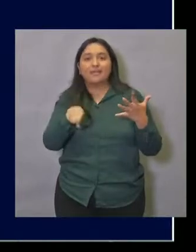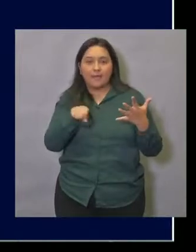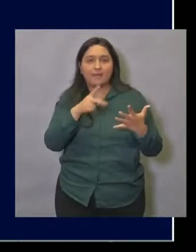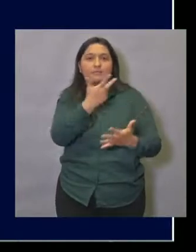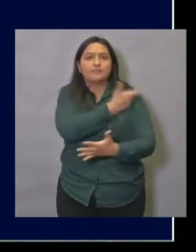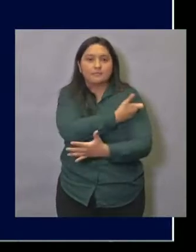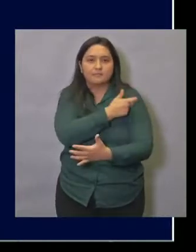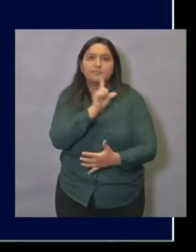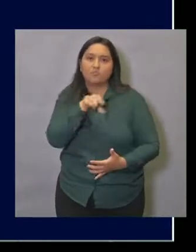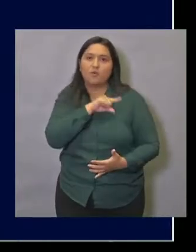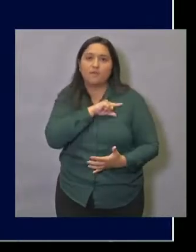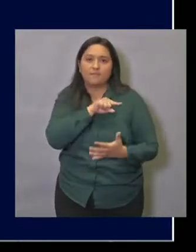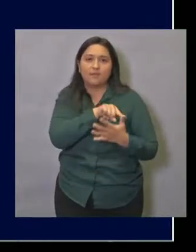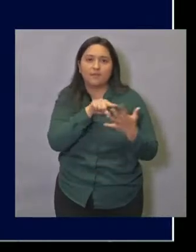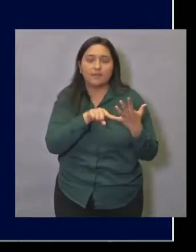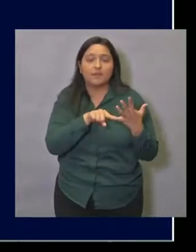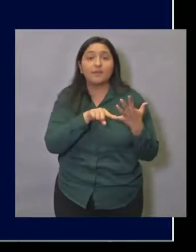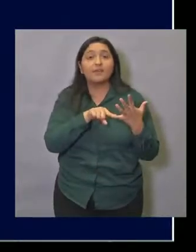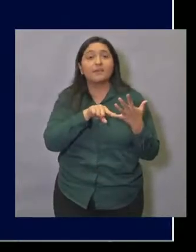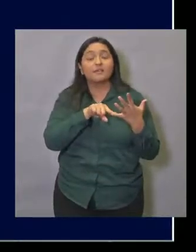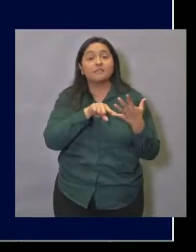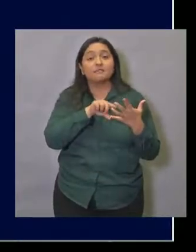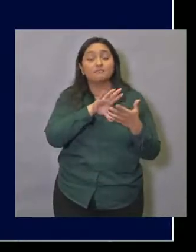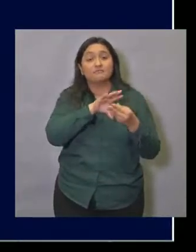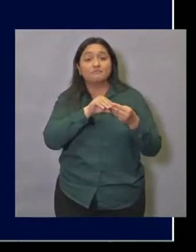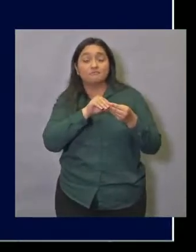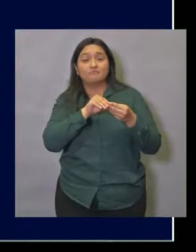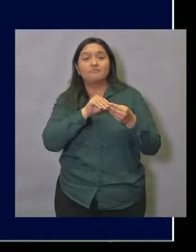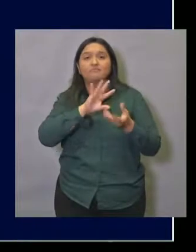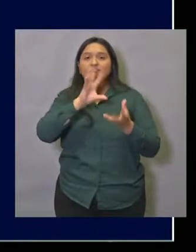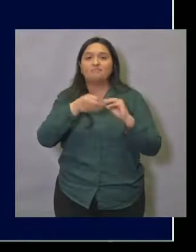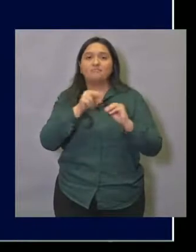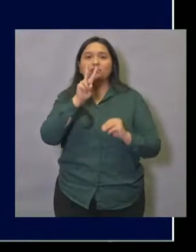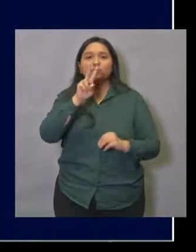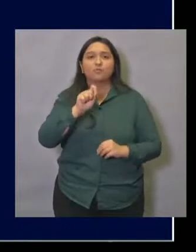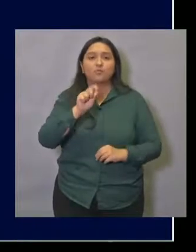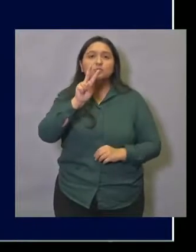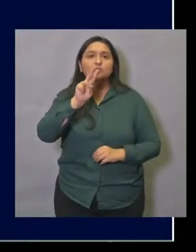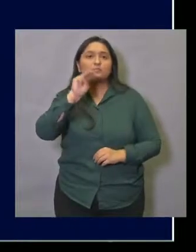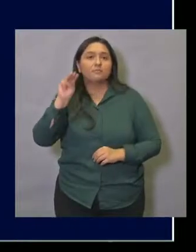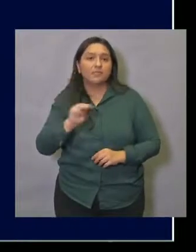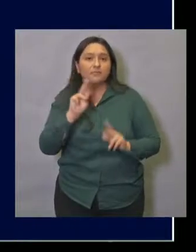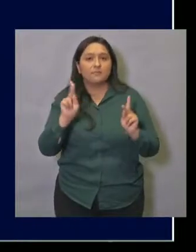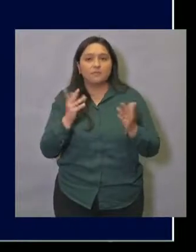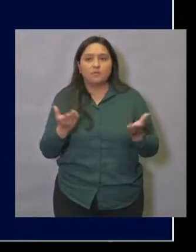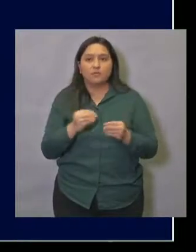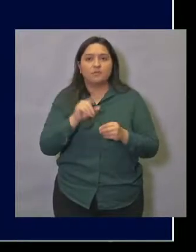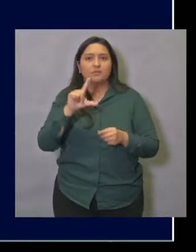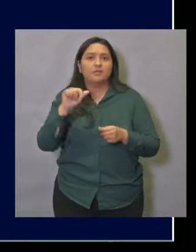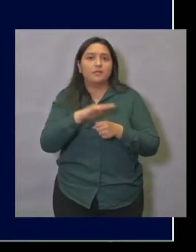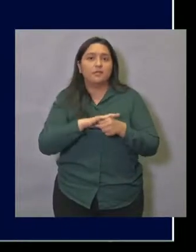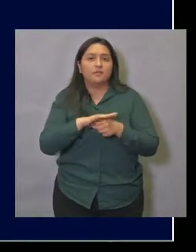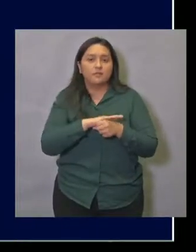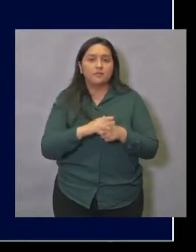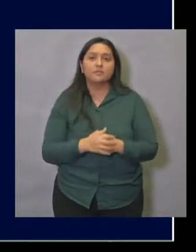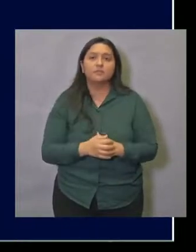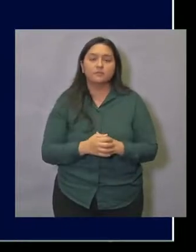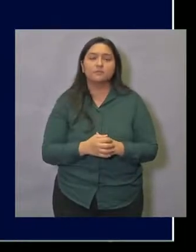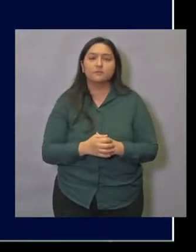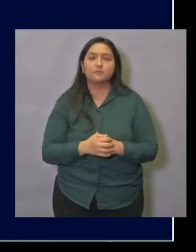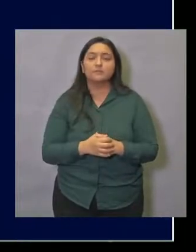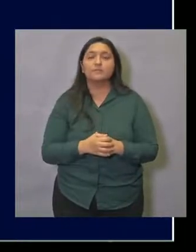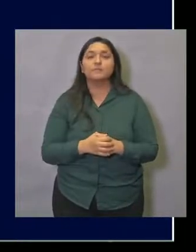esto representa aproximadamente 2.2 millones de personas aquí en el condado de Los Ángeles. De todos los